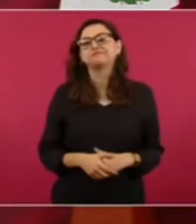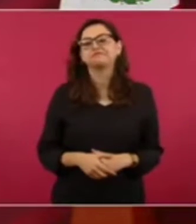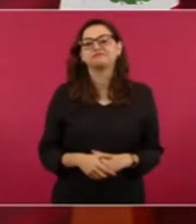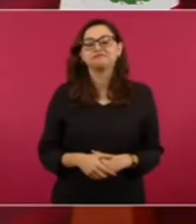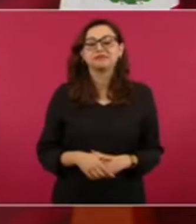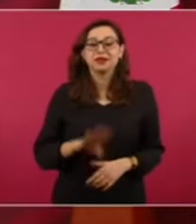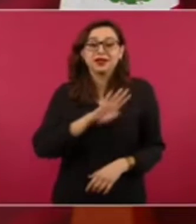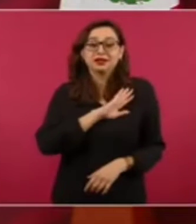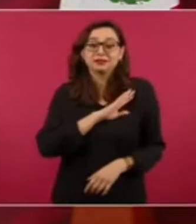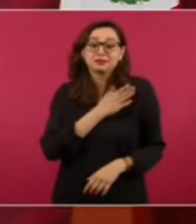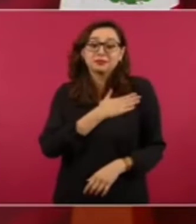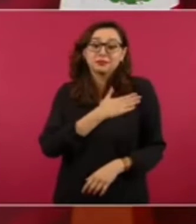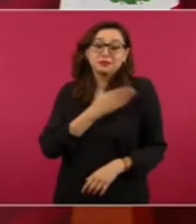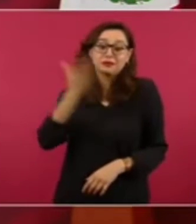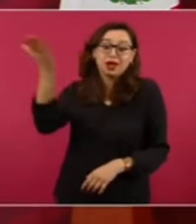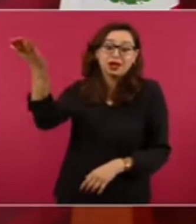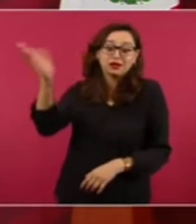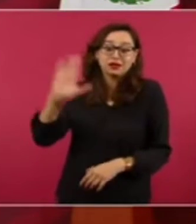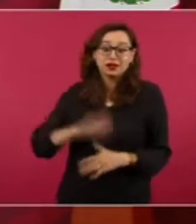Pero esto es